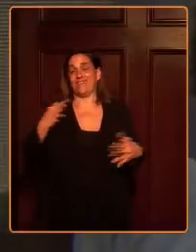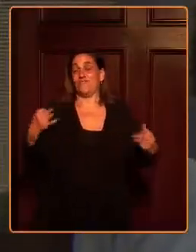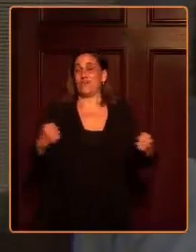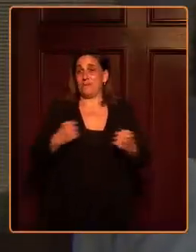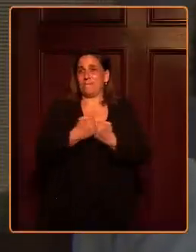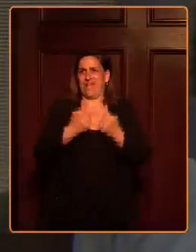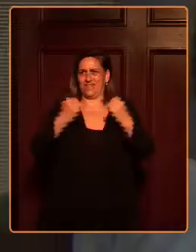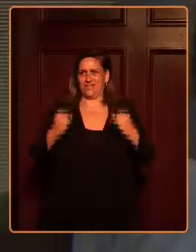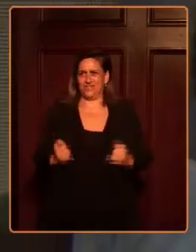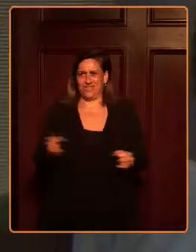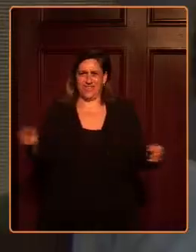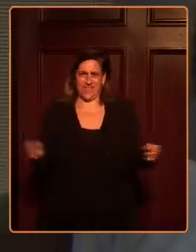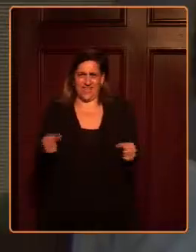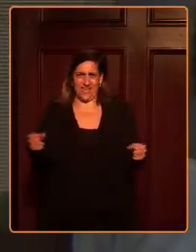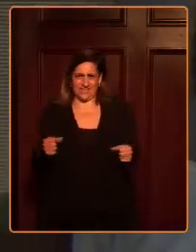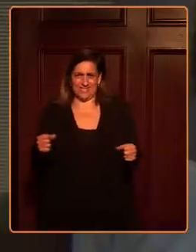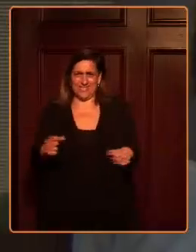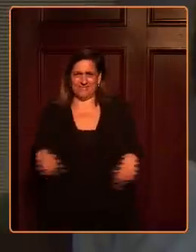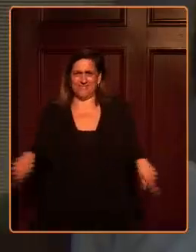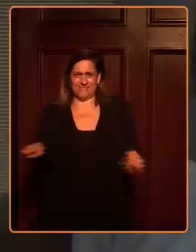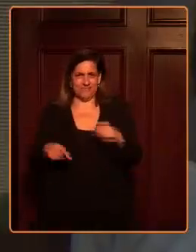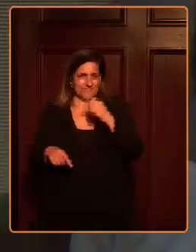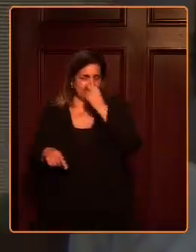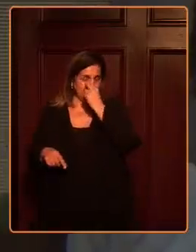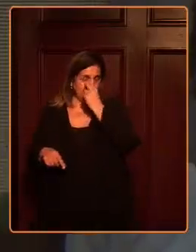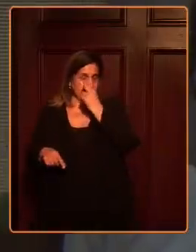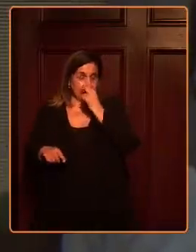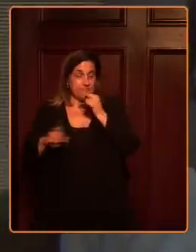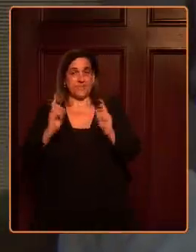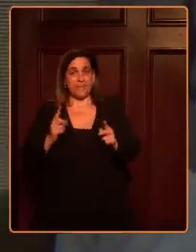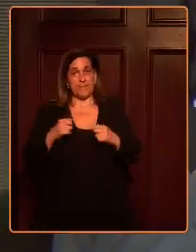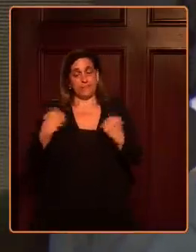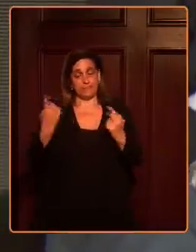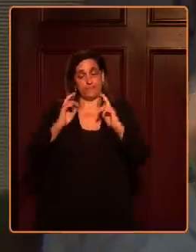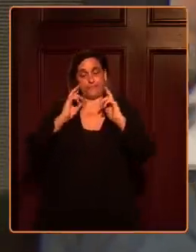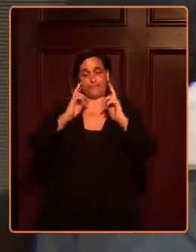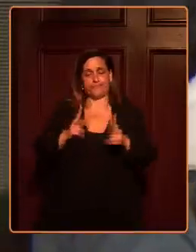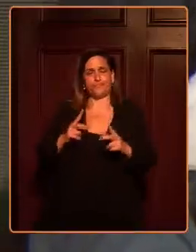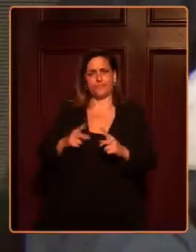eso, incluso para mí personalmente. Decirles que para nosotros